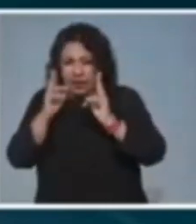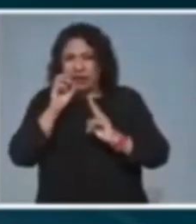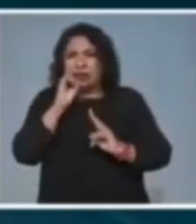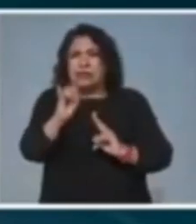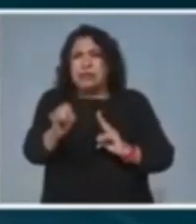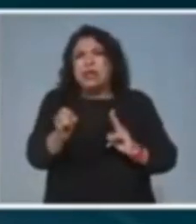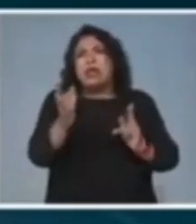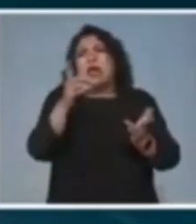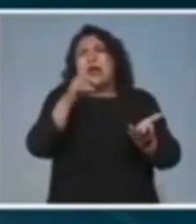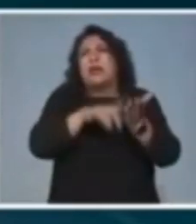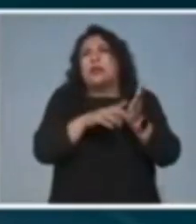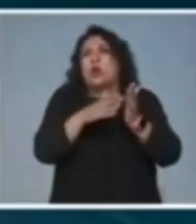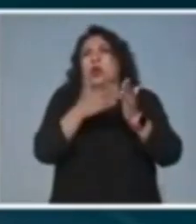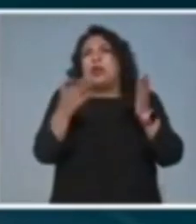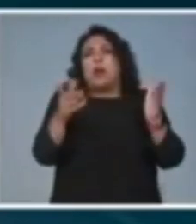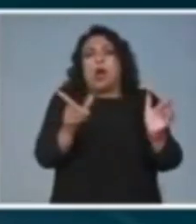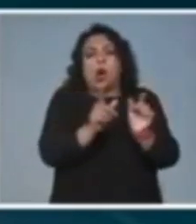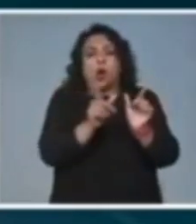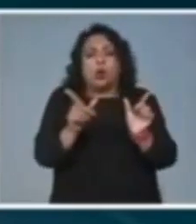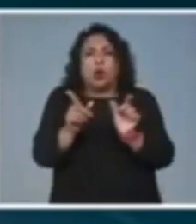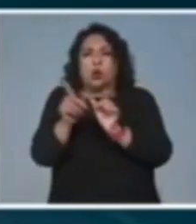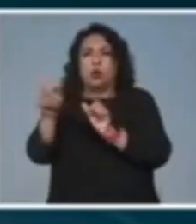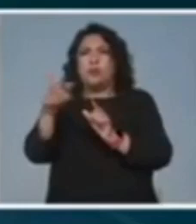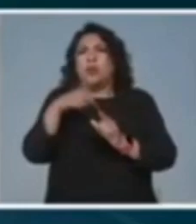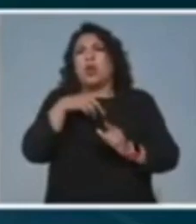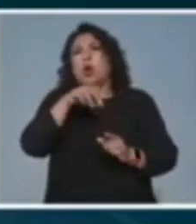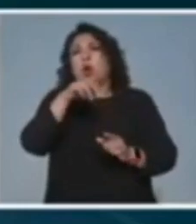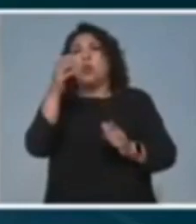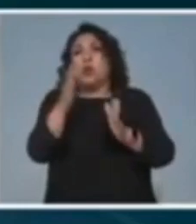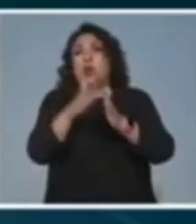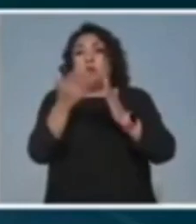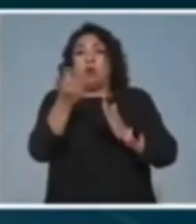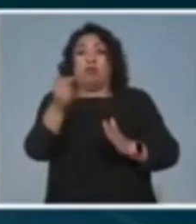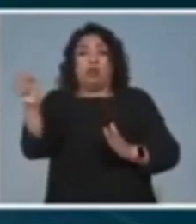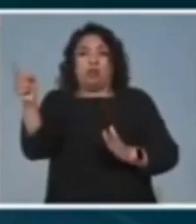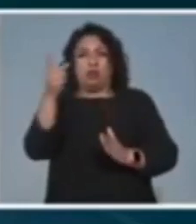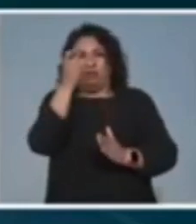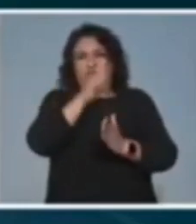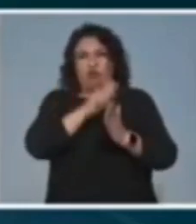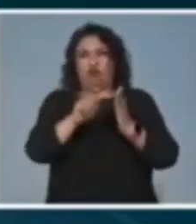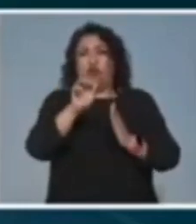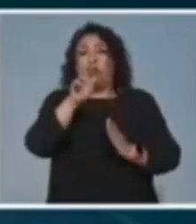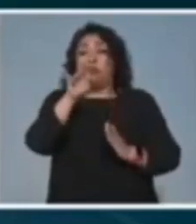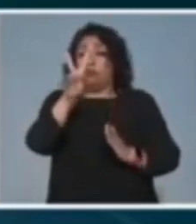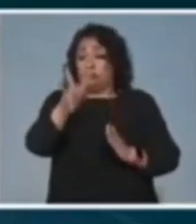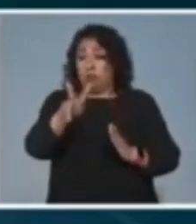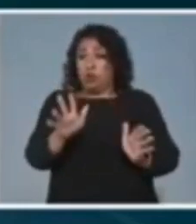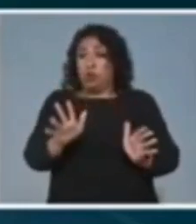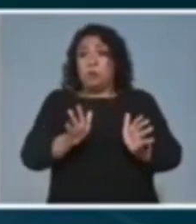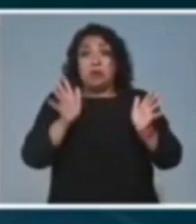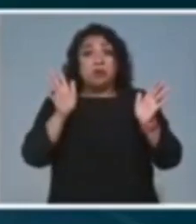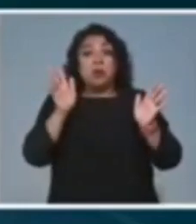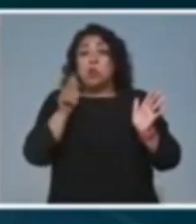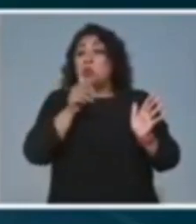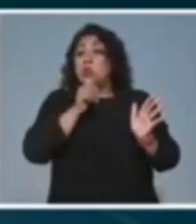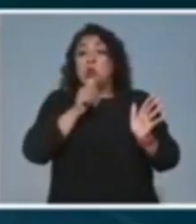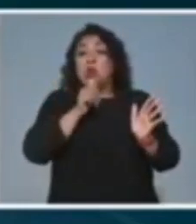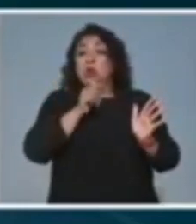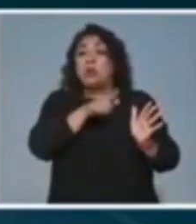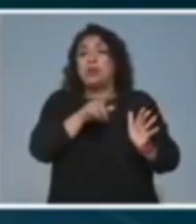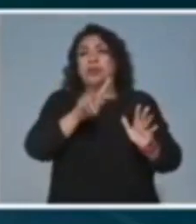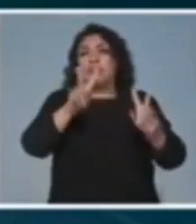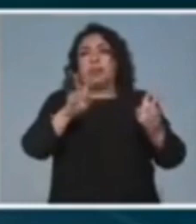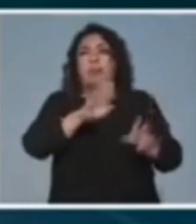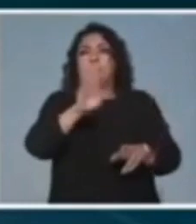fragmentos, pasajes de la novela que se han hecho cortos. Esta es otra gran novela de Fuentes que también me sorprende mucho que nadie la haya tomado, que es La muerte